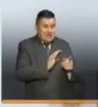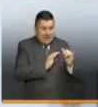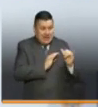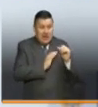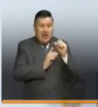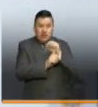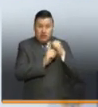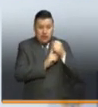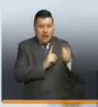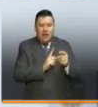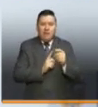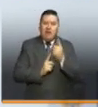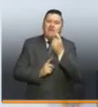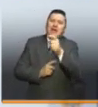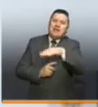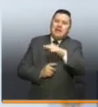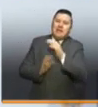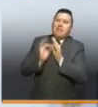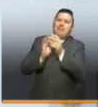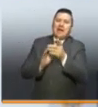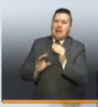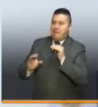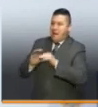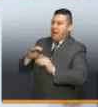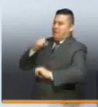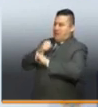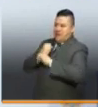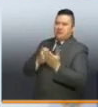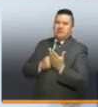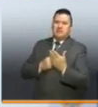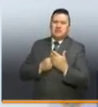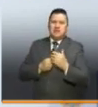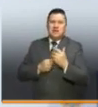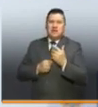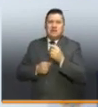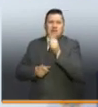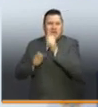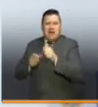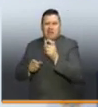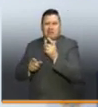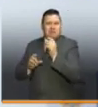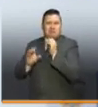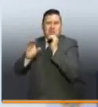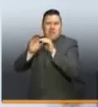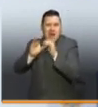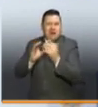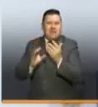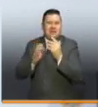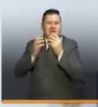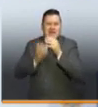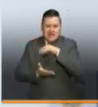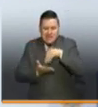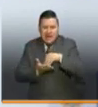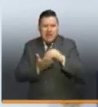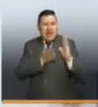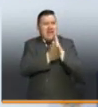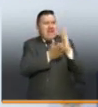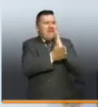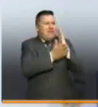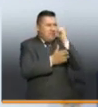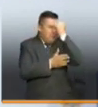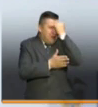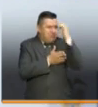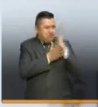del sector financiero de los bancos de los operadores móviles y también de las centrales de información